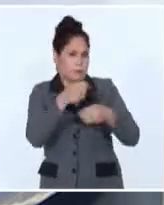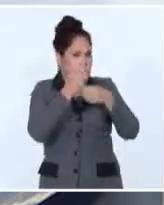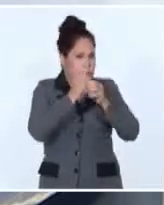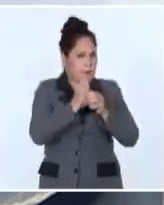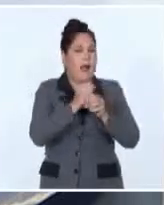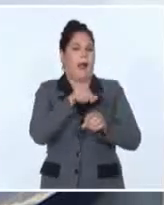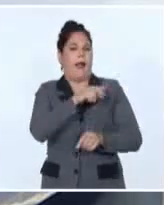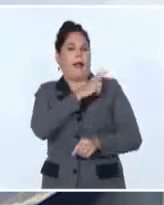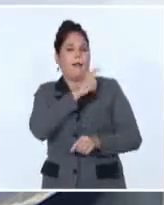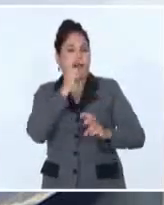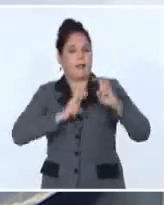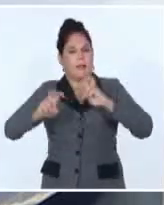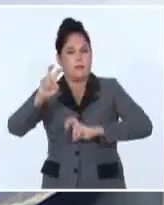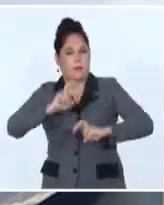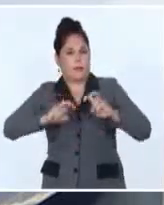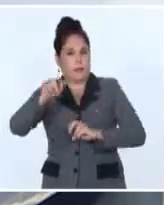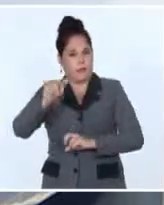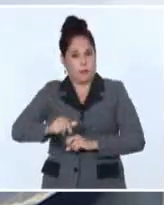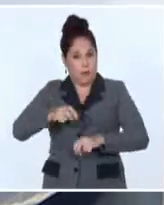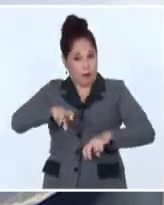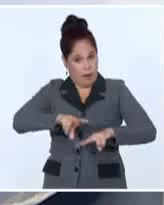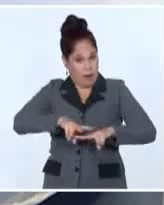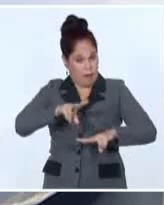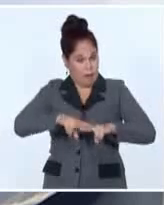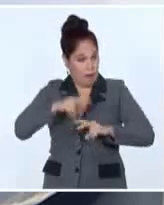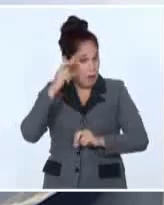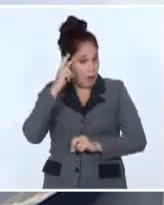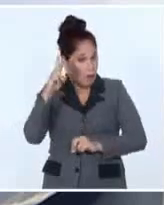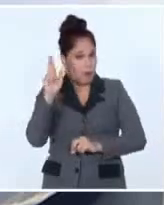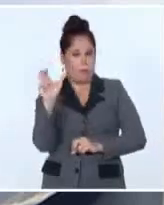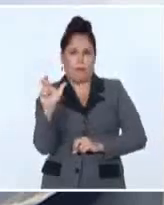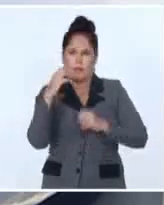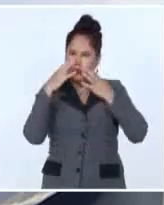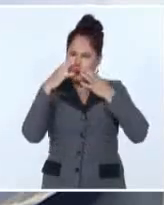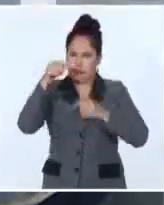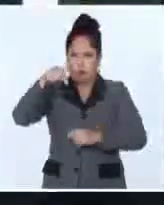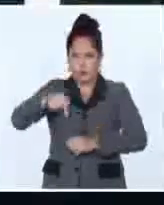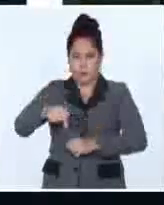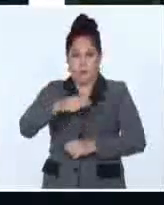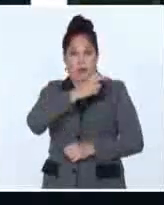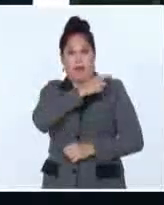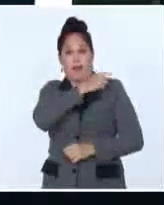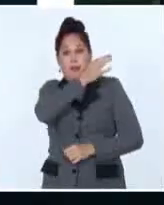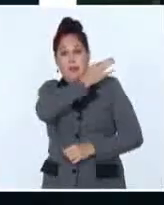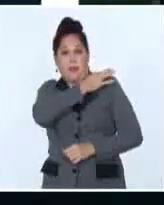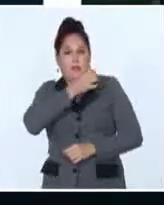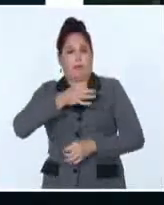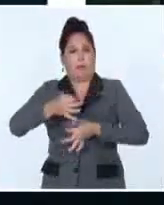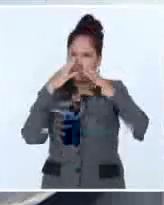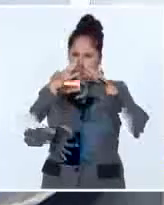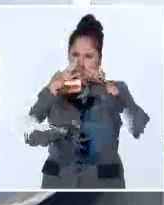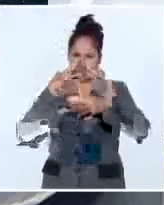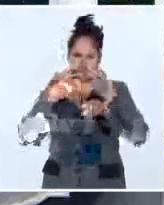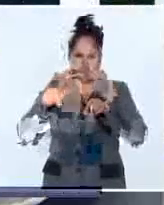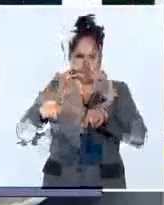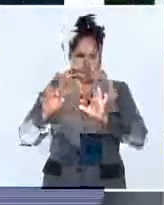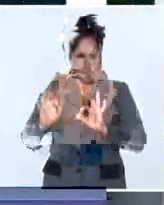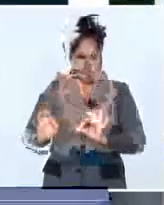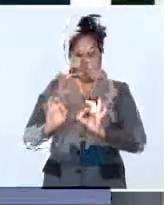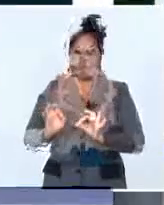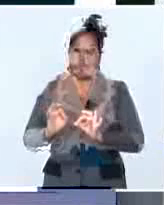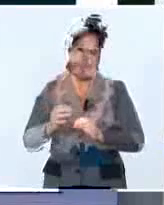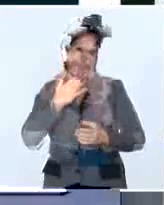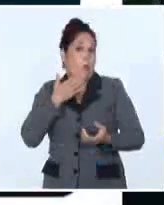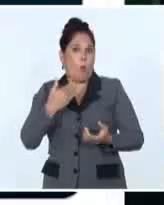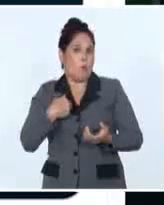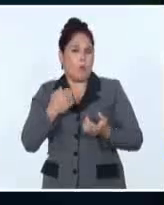de Investigación Criminal en La Habana se recordó la fecha. El general de brigada Oscar Alejandro Callejas Balcarce,